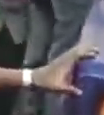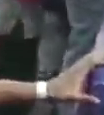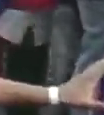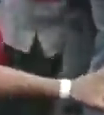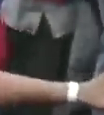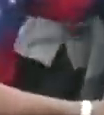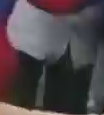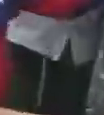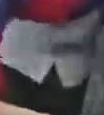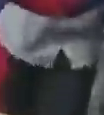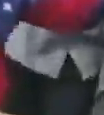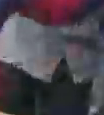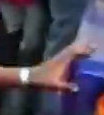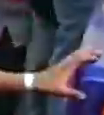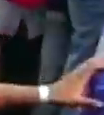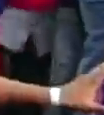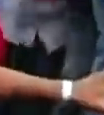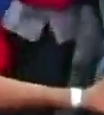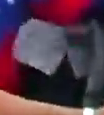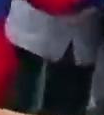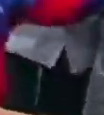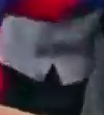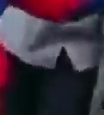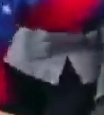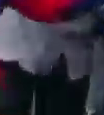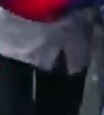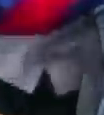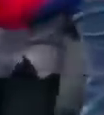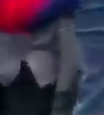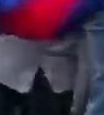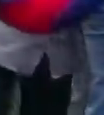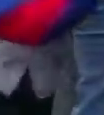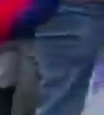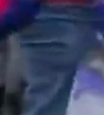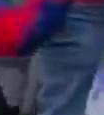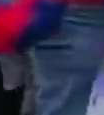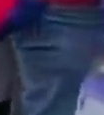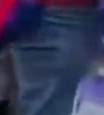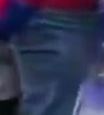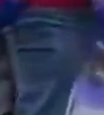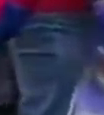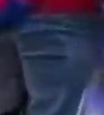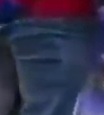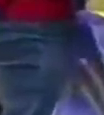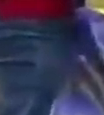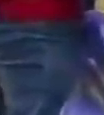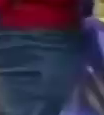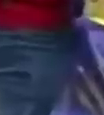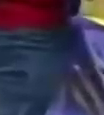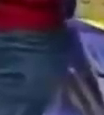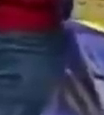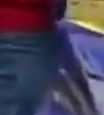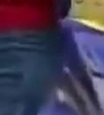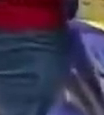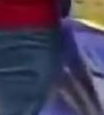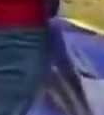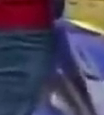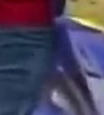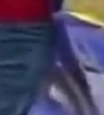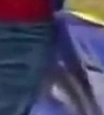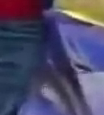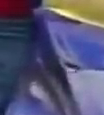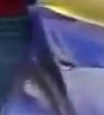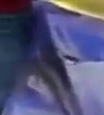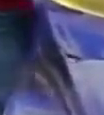presidencial. Bueno, Caracas de nuevo, Caracas la bolivariana, Caracas la de Chávez, Caracas la cuna del camarada Nicolás